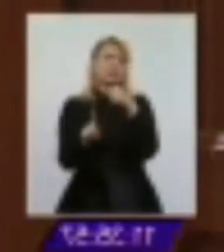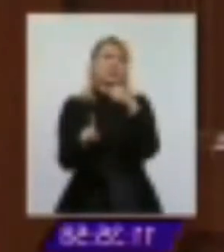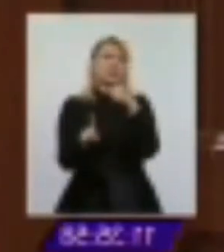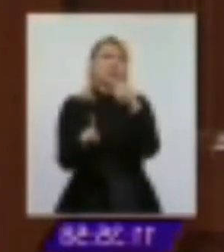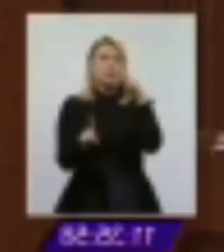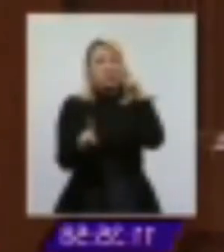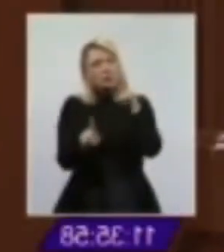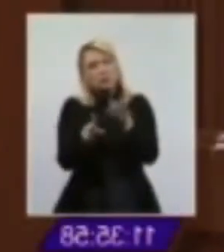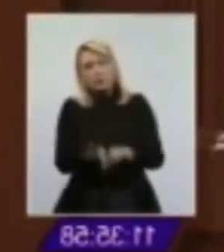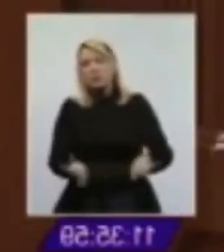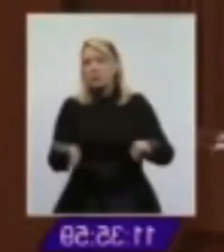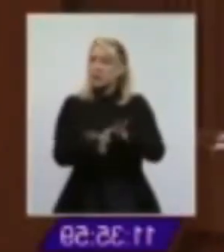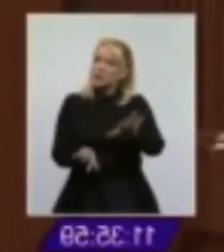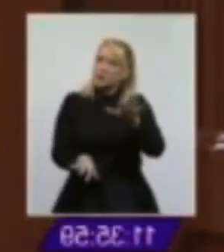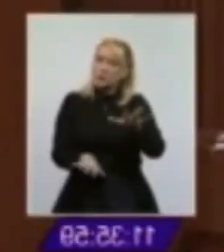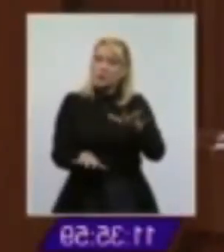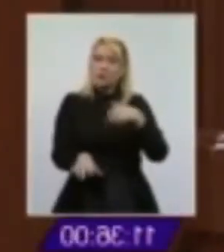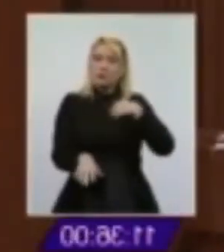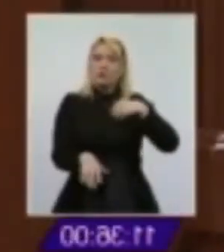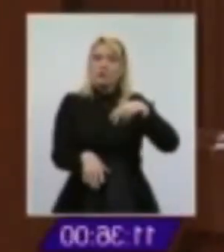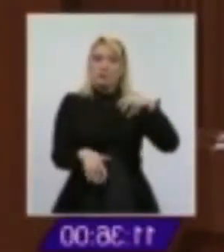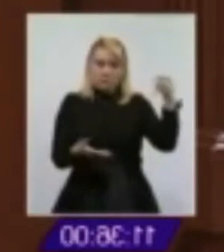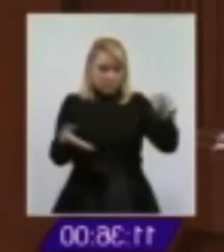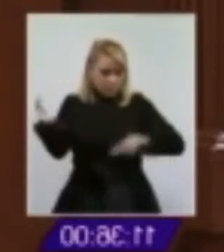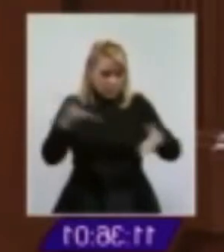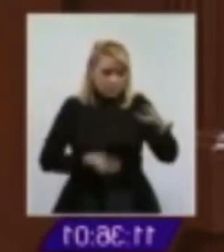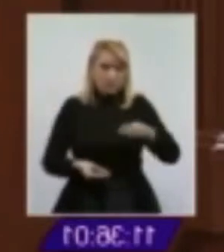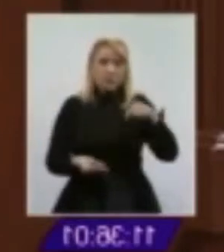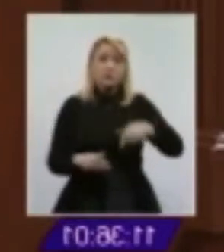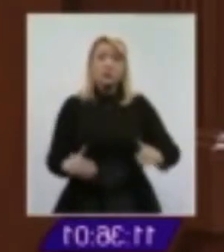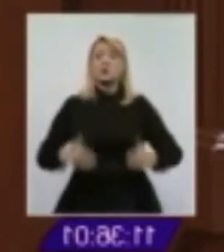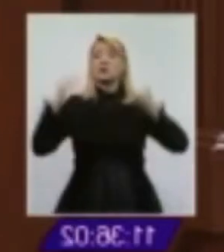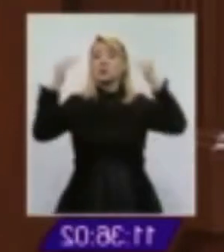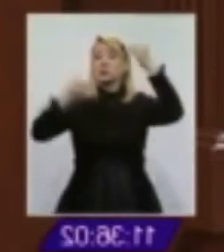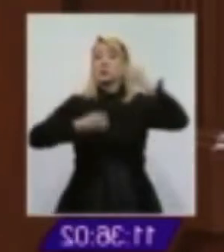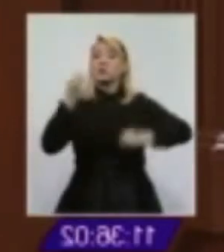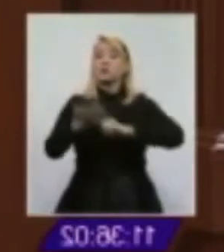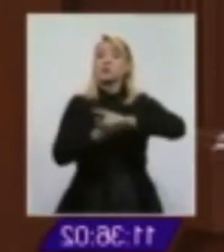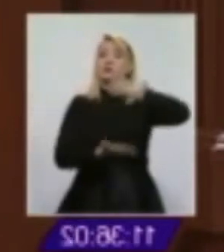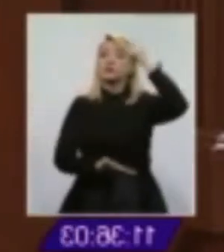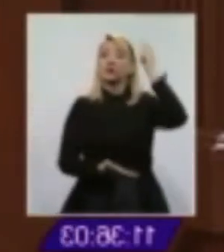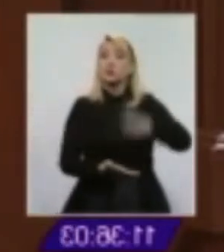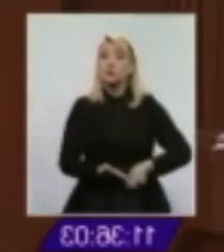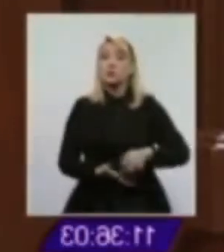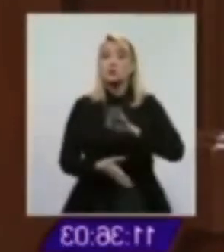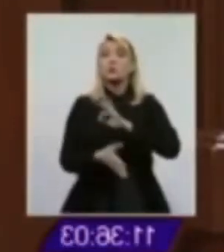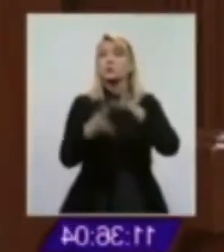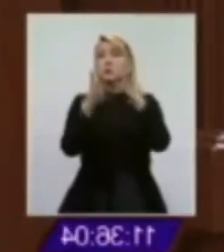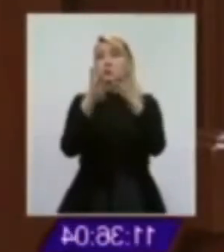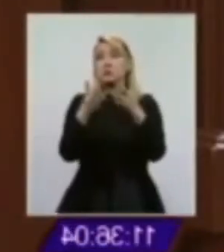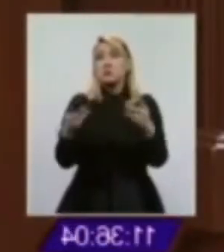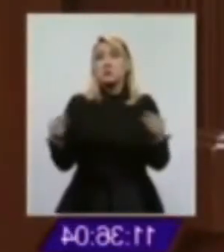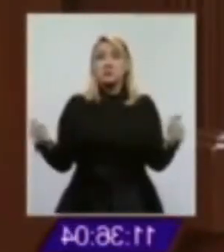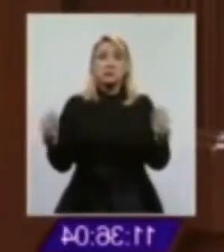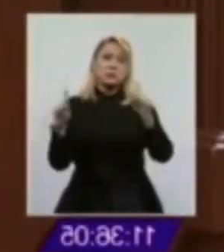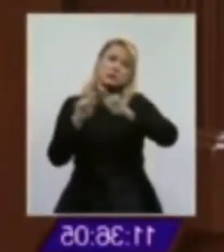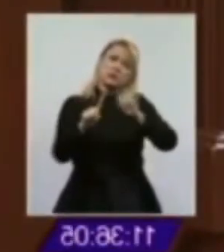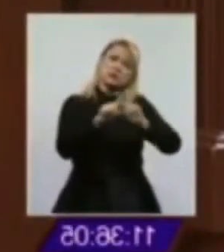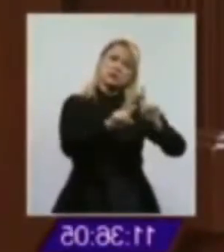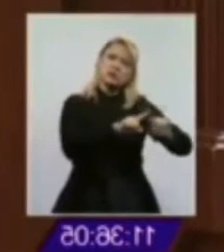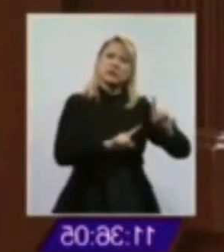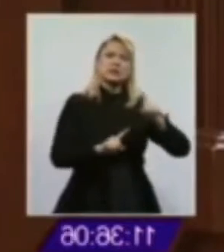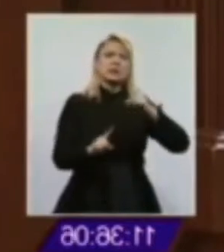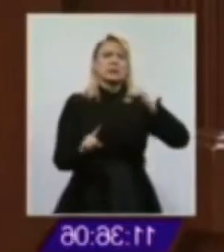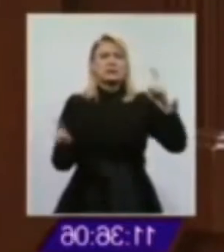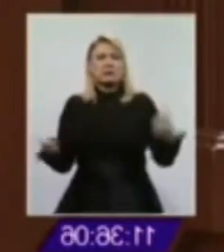más relevantes, el Pleno de la Suprema Corte de Justicia de la Nación resolvió diversas